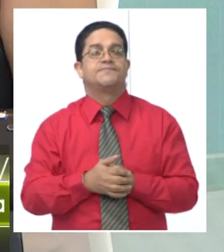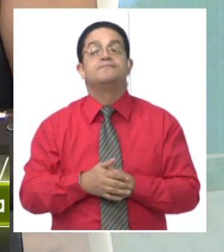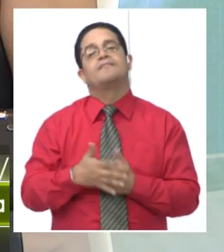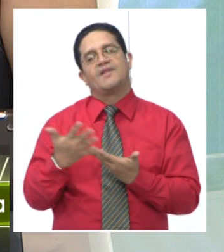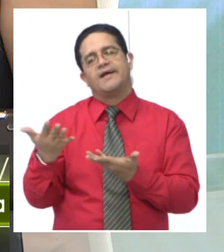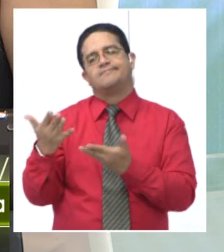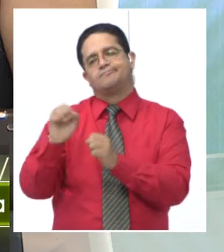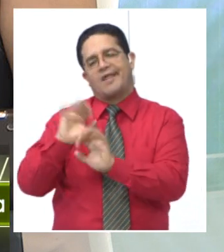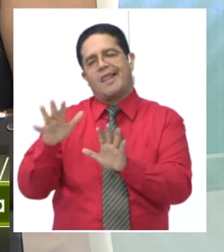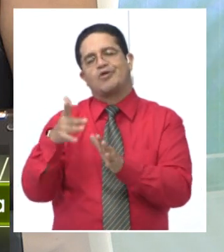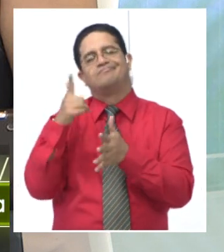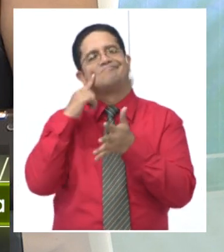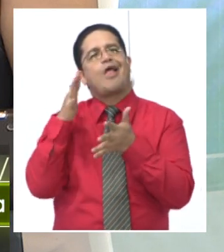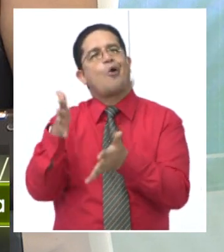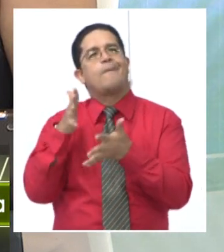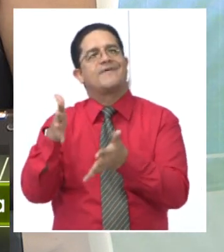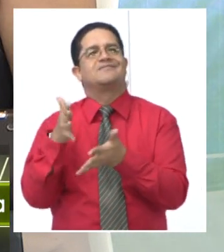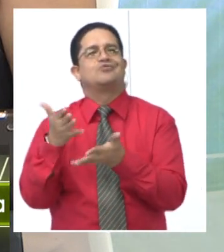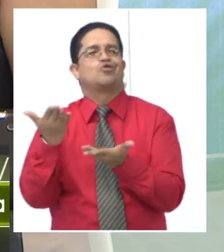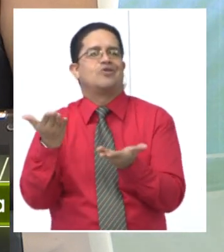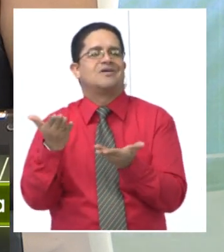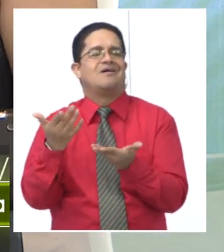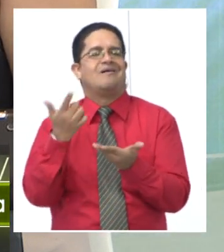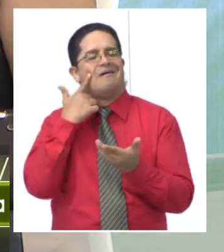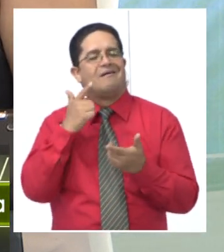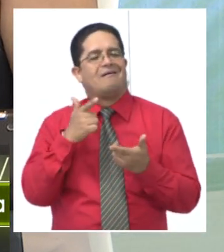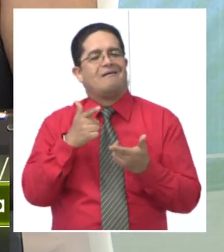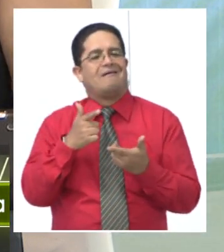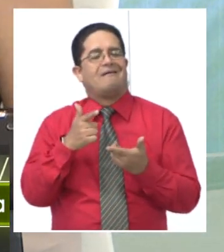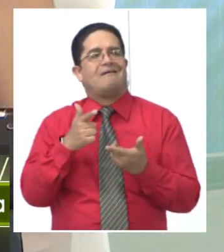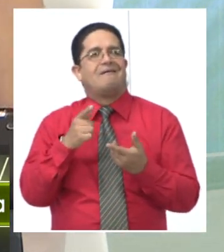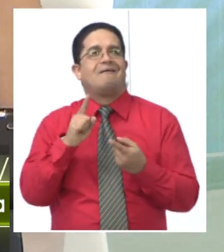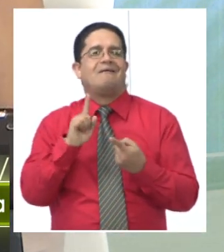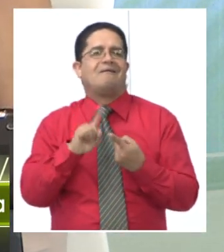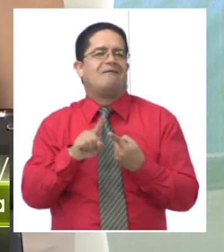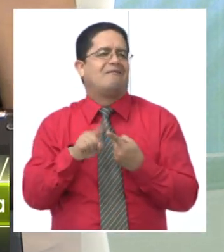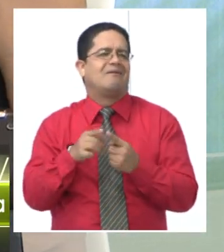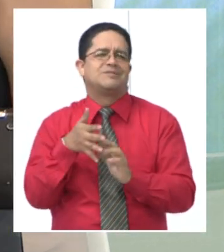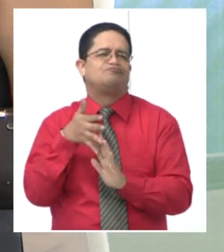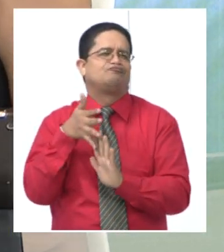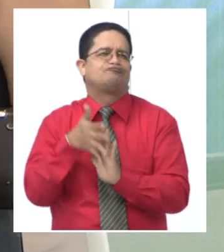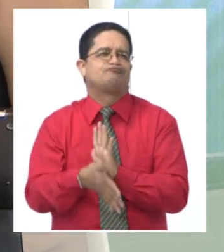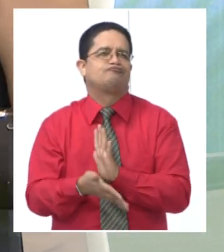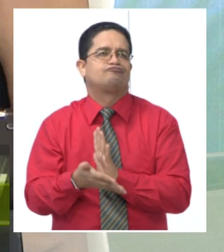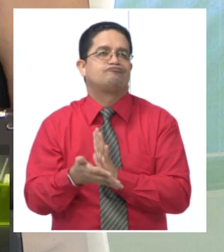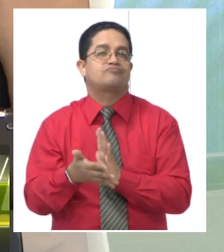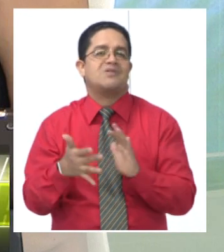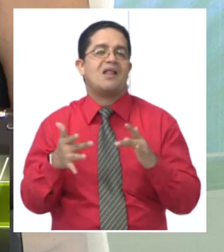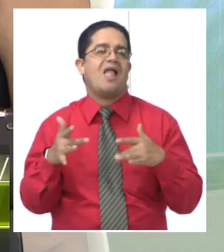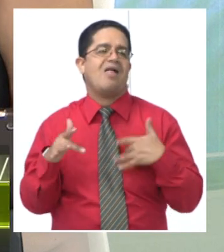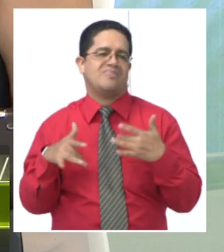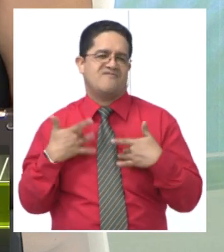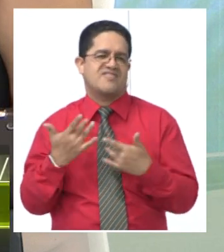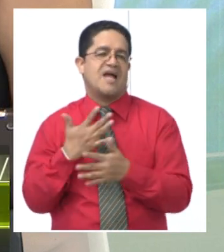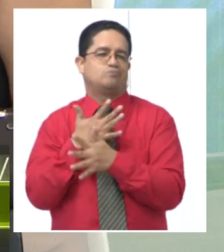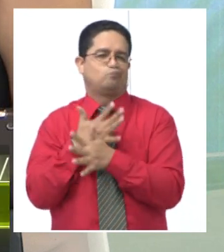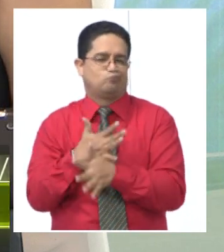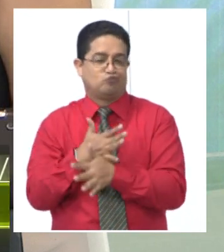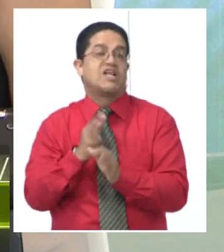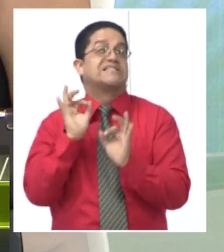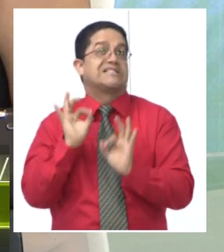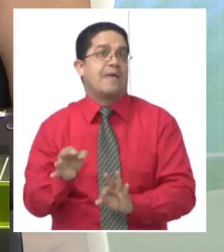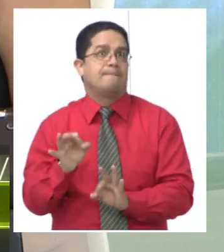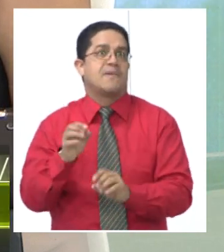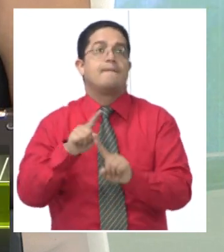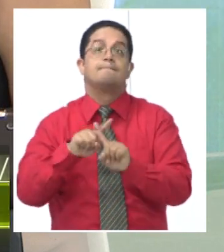puede estar atada también a las edades reproductivas o a lo que se considera la actividad sexual activa, ¿no? Pero